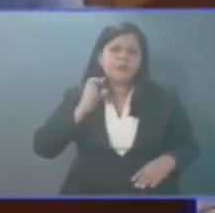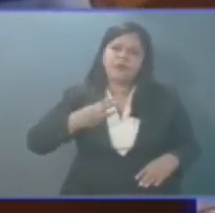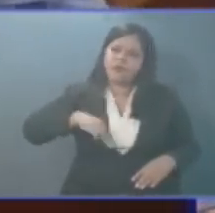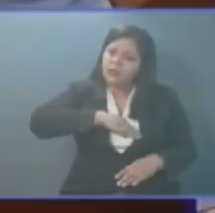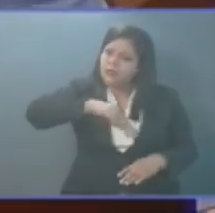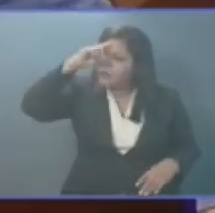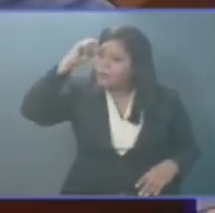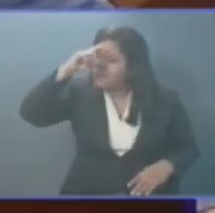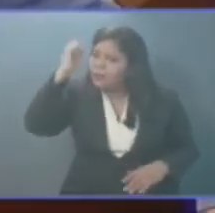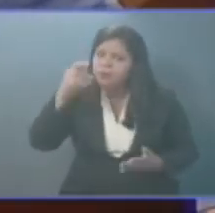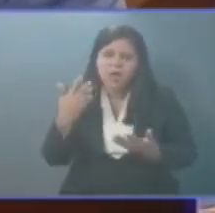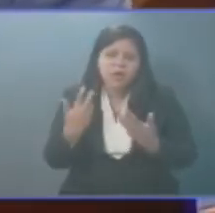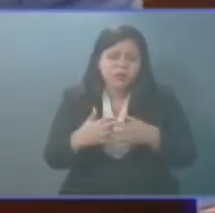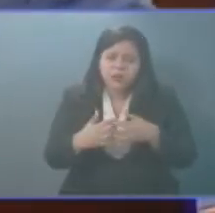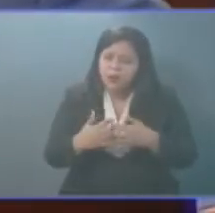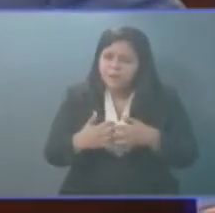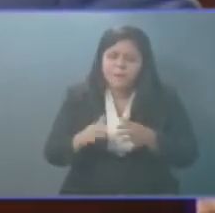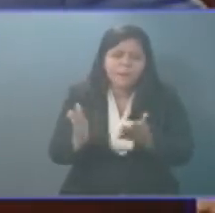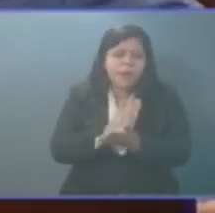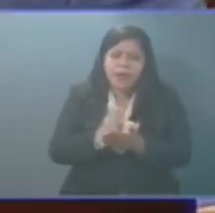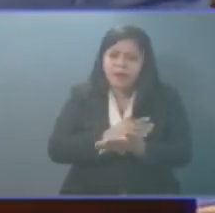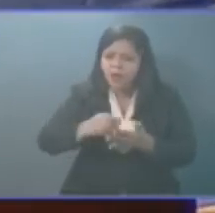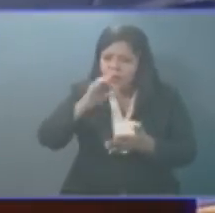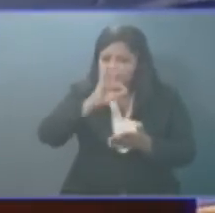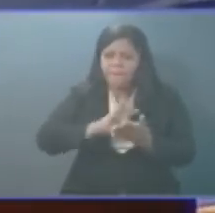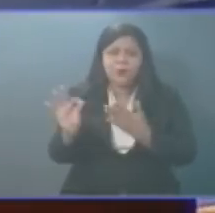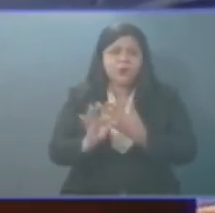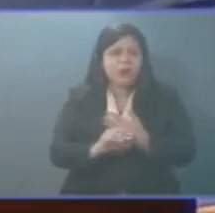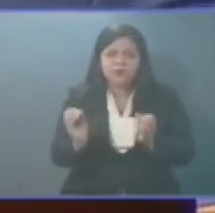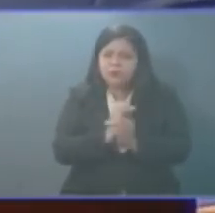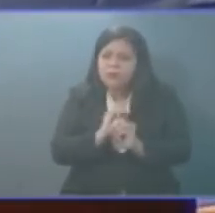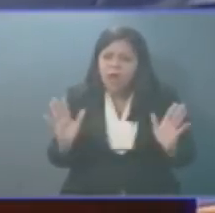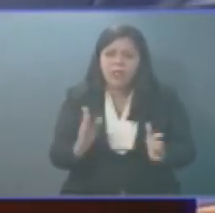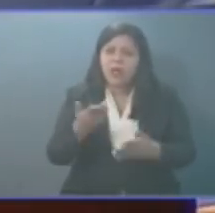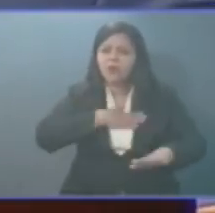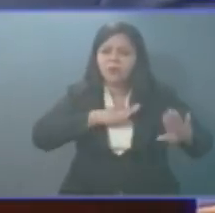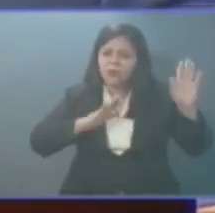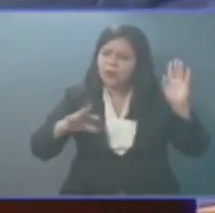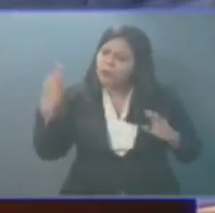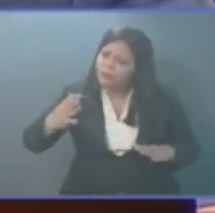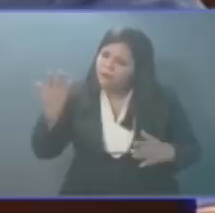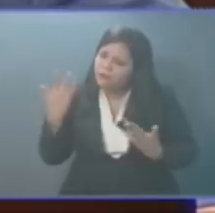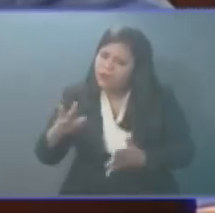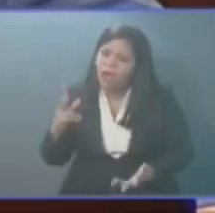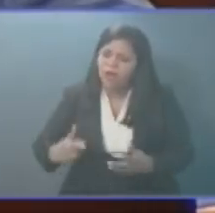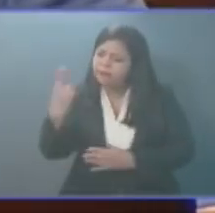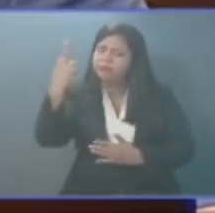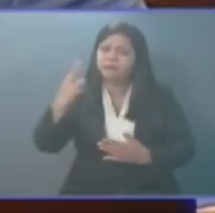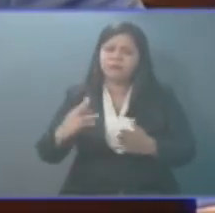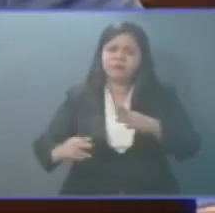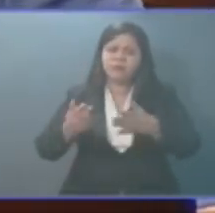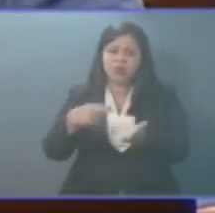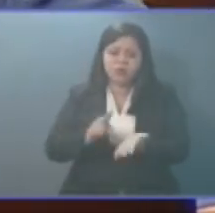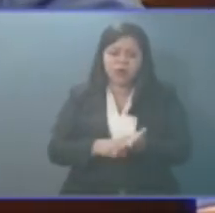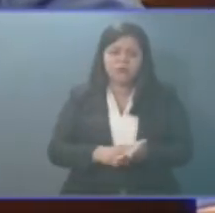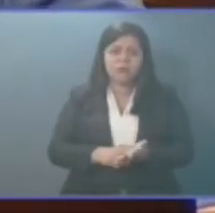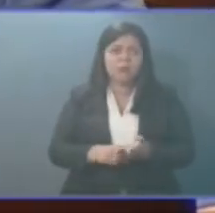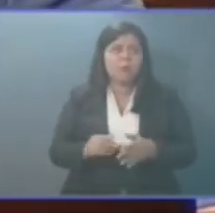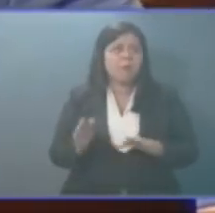está trabajando, ni tan siquiera tiene máquinas en el proyecto. No van a cumplir, cadúqueles. No pasaba